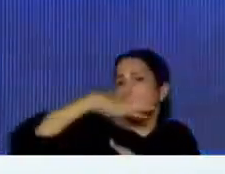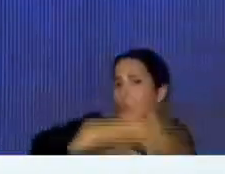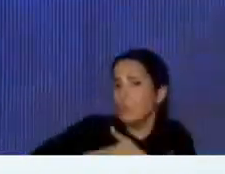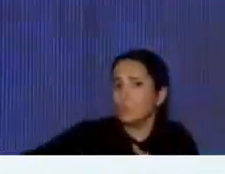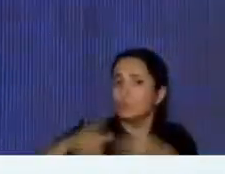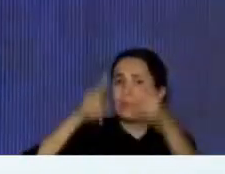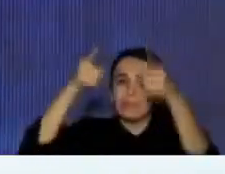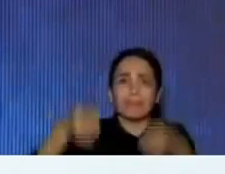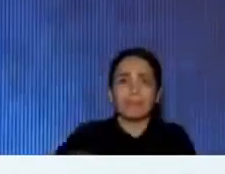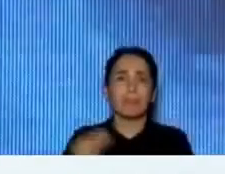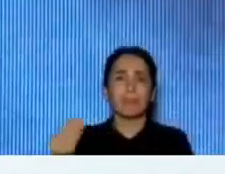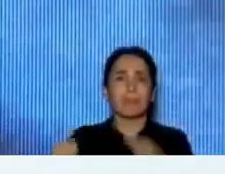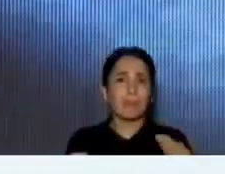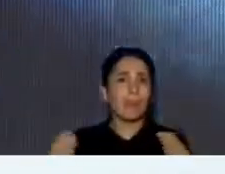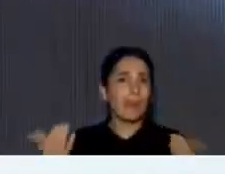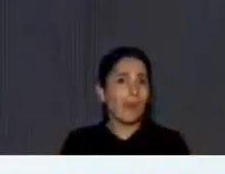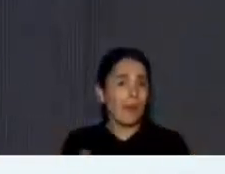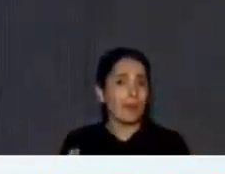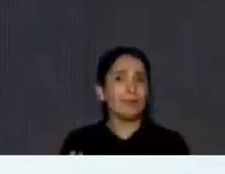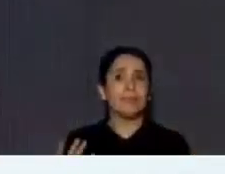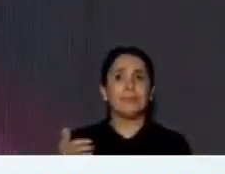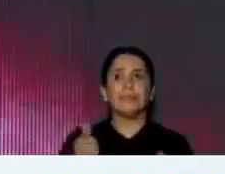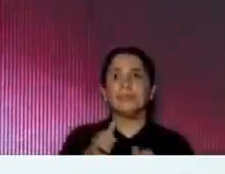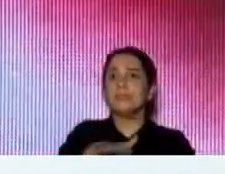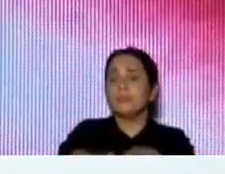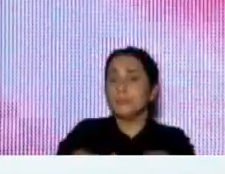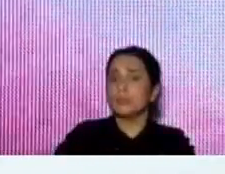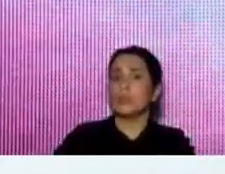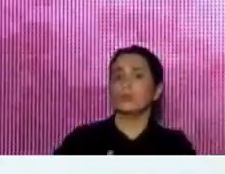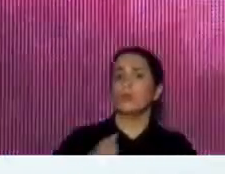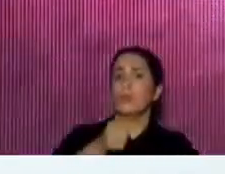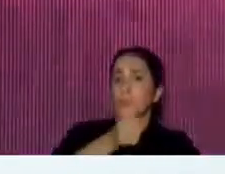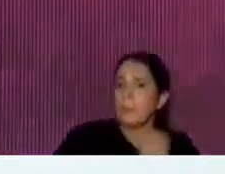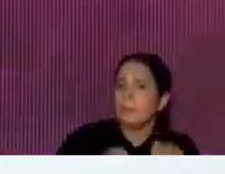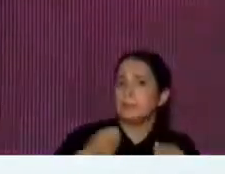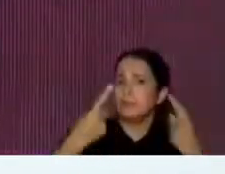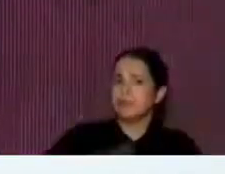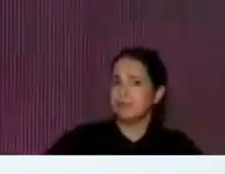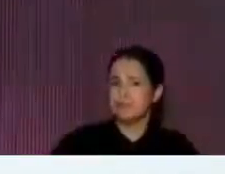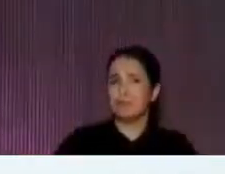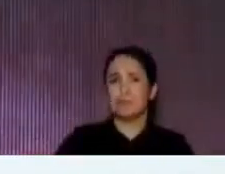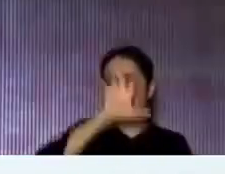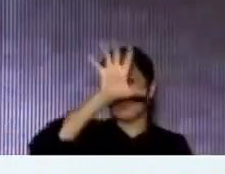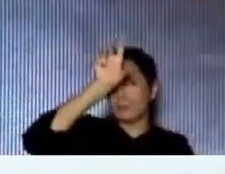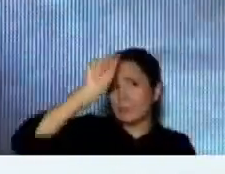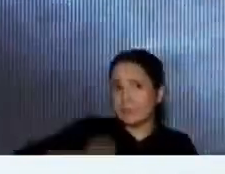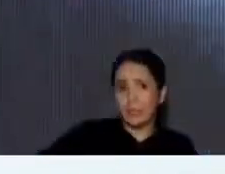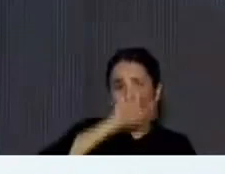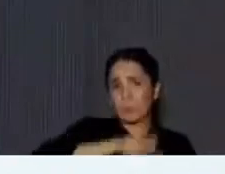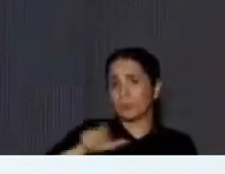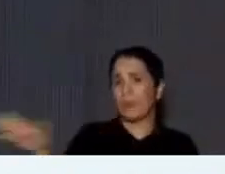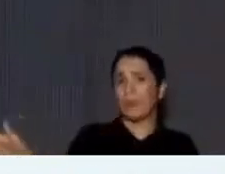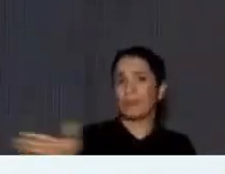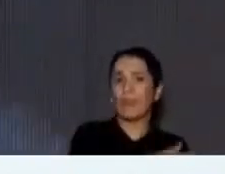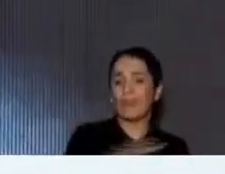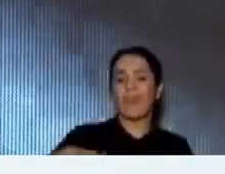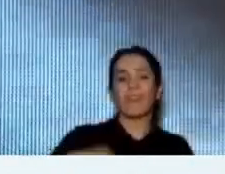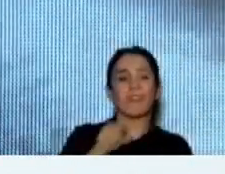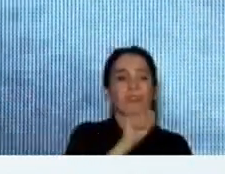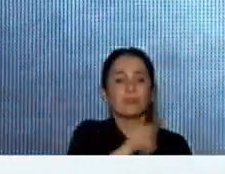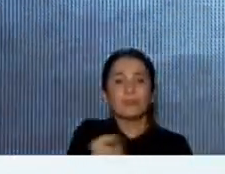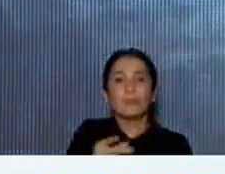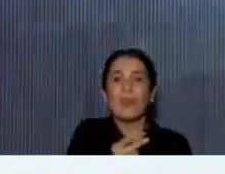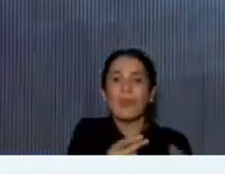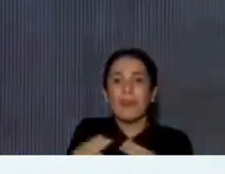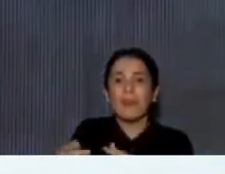en donde él participa como centralidad. Pero creo sin duda que el debate